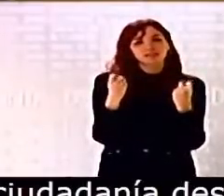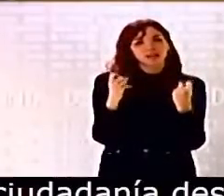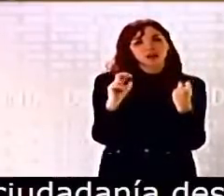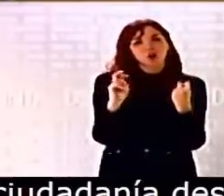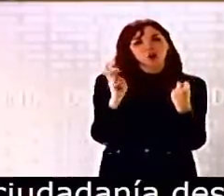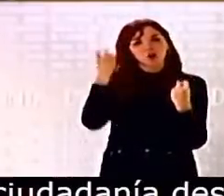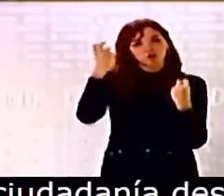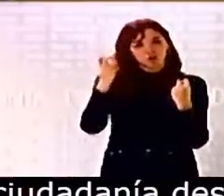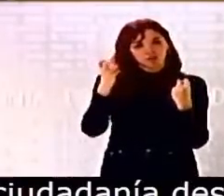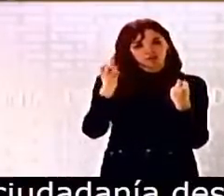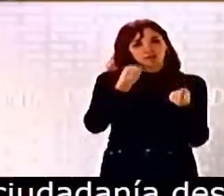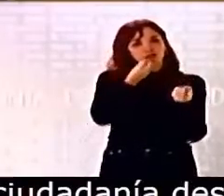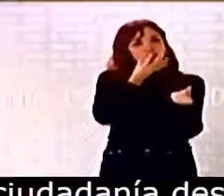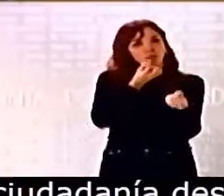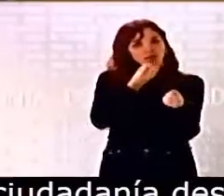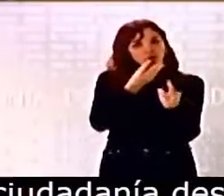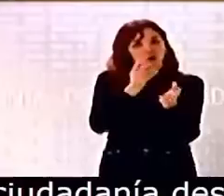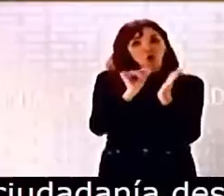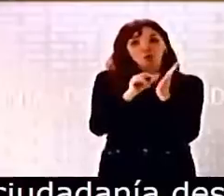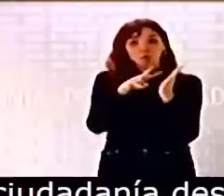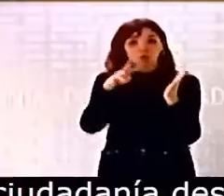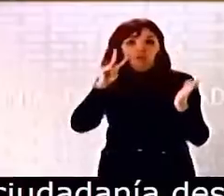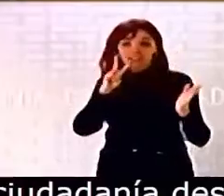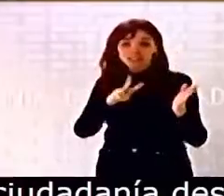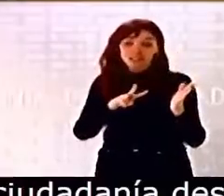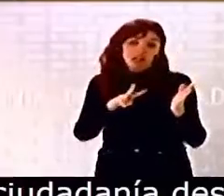sanitario. Por lo tanto,